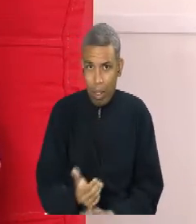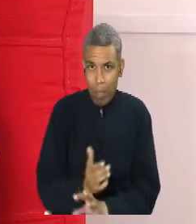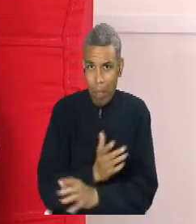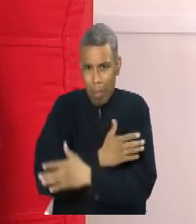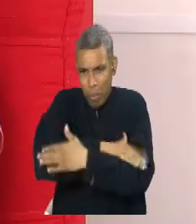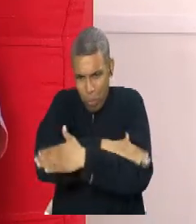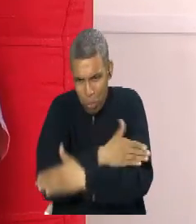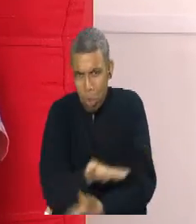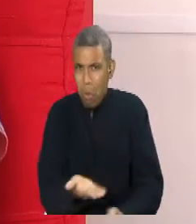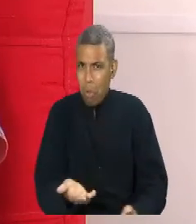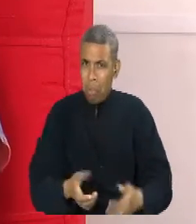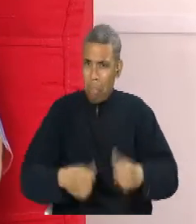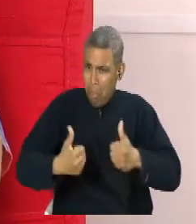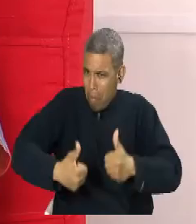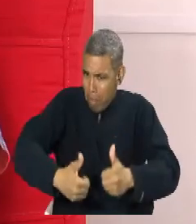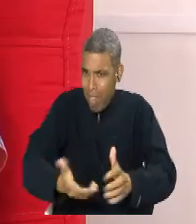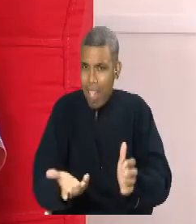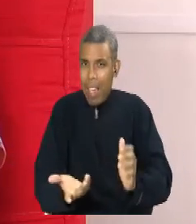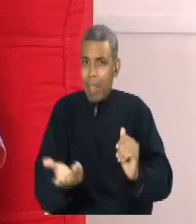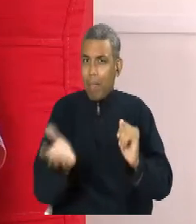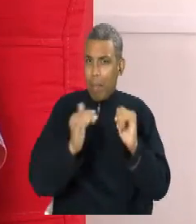colegio porque